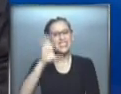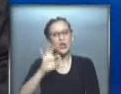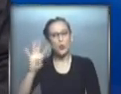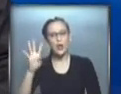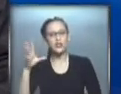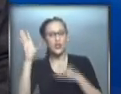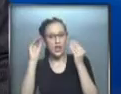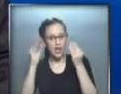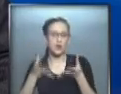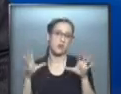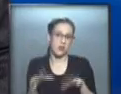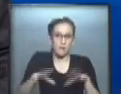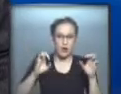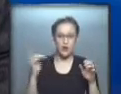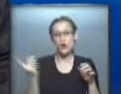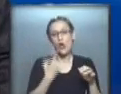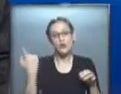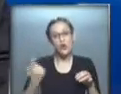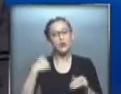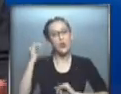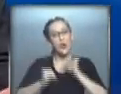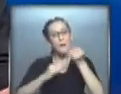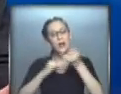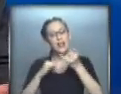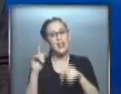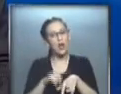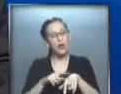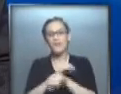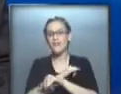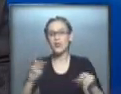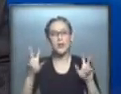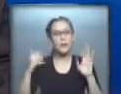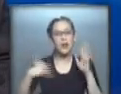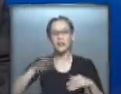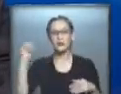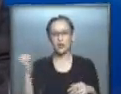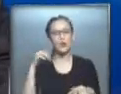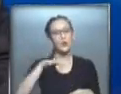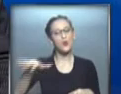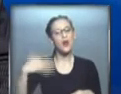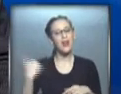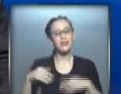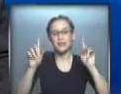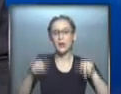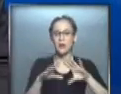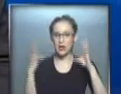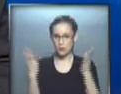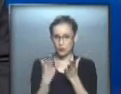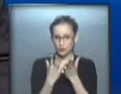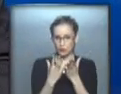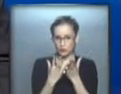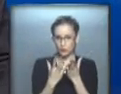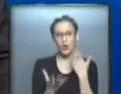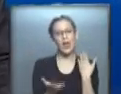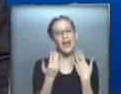las 10 de la noche nosotros vamos a compartir con ustedes media hora información lo más importante de lo que ocurrió en la argentina y en el mundo y por supuesto